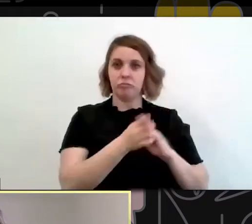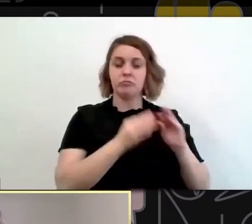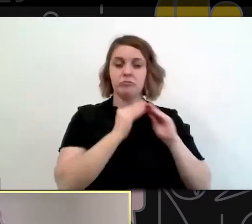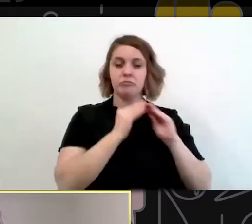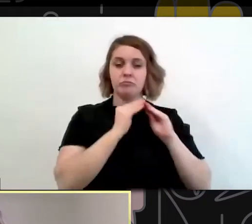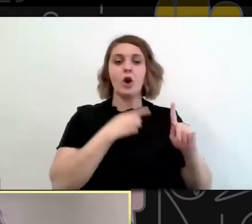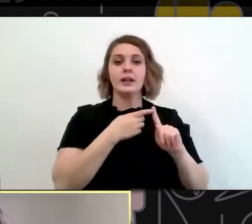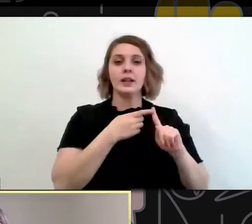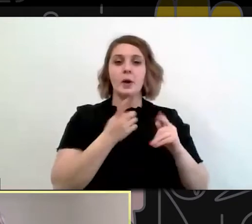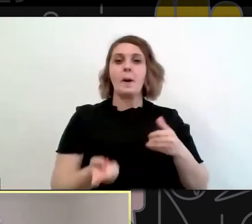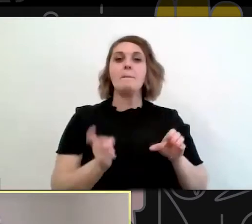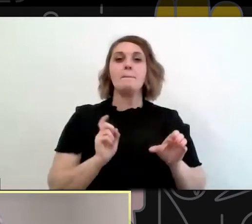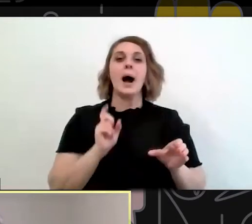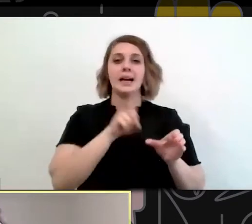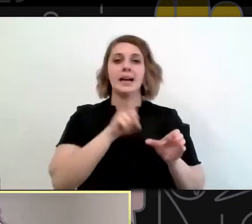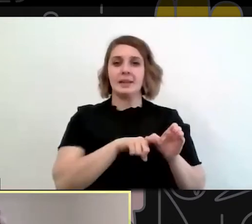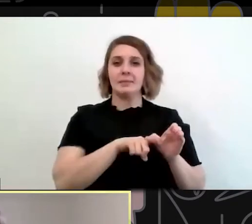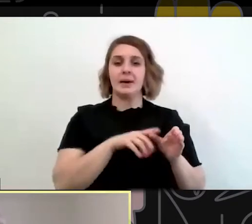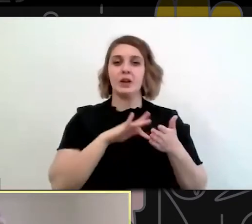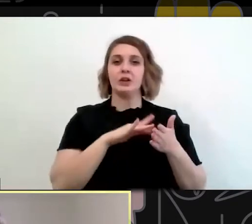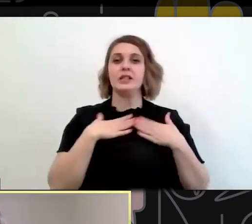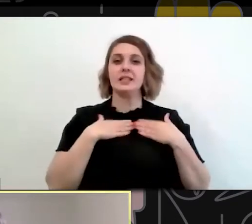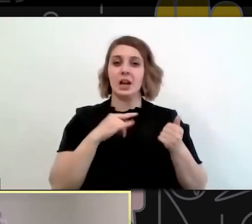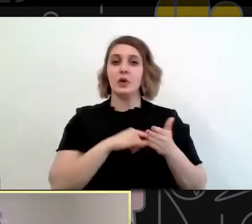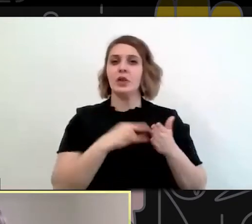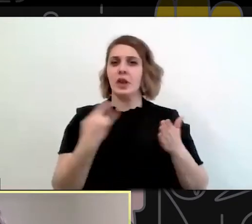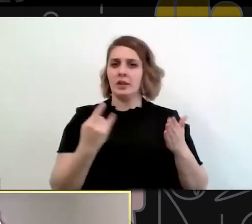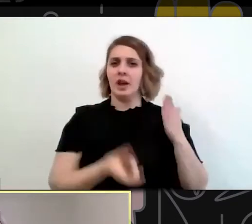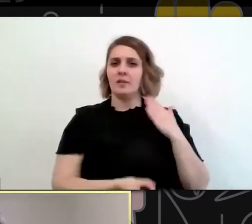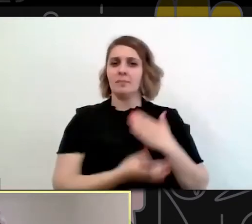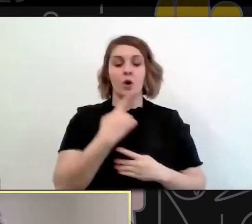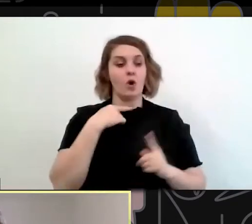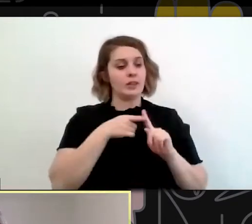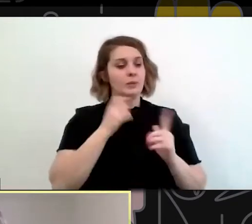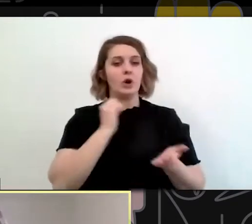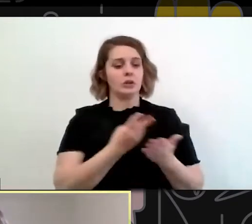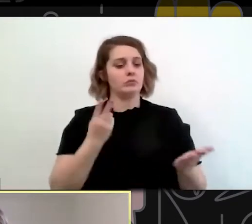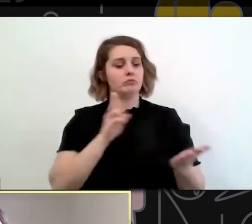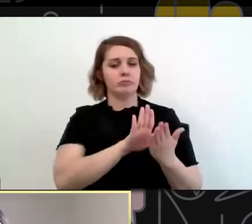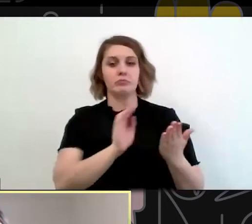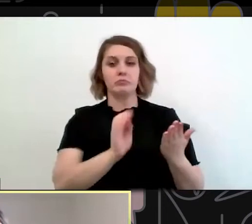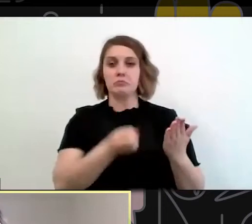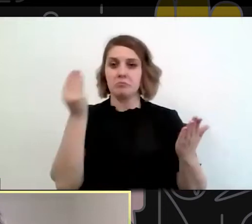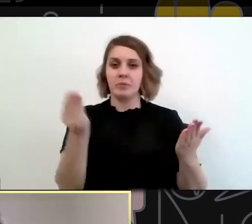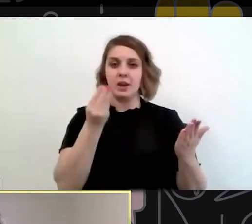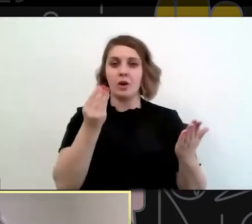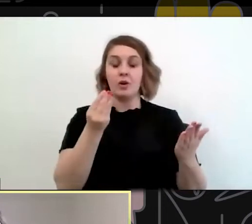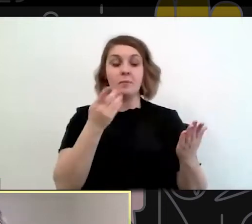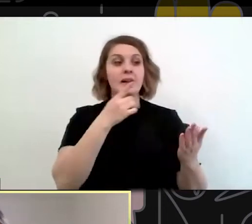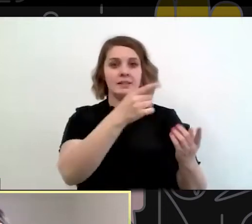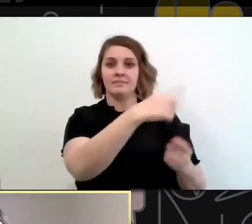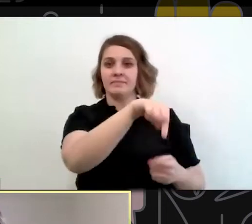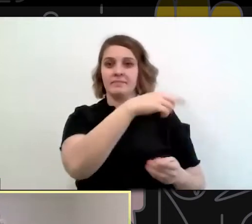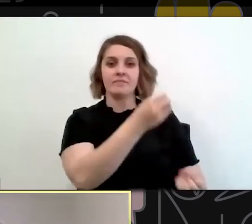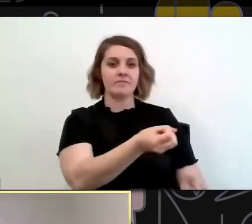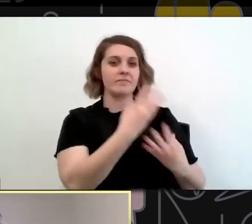su participación en salud digital y para enfrentarse mejor a esos retos. Nos dijeron qué necesitaban y cómo es el